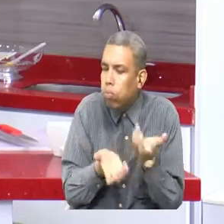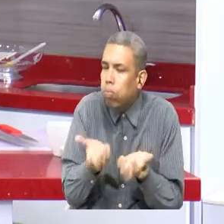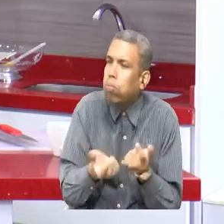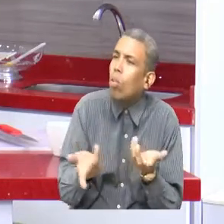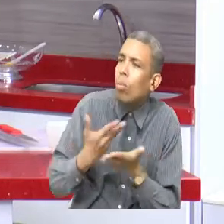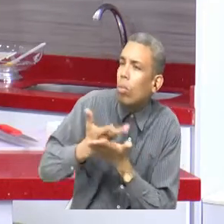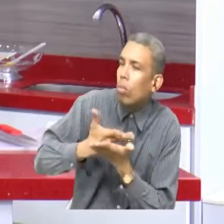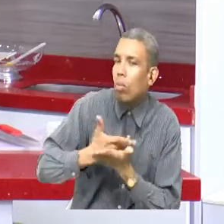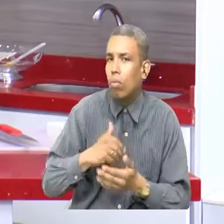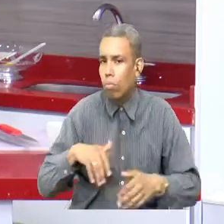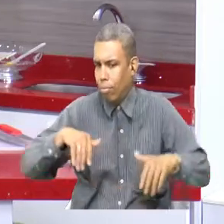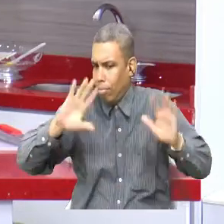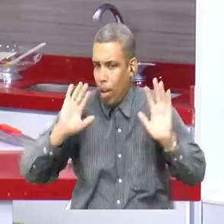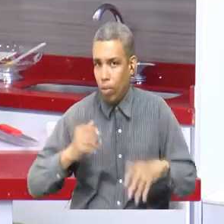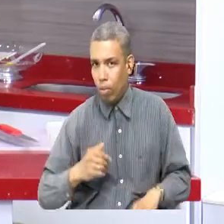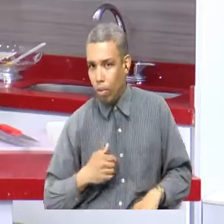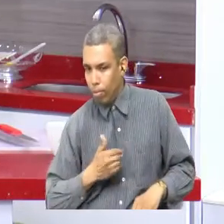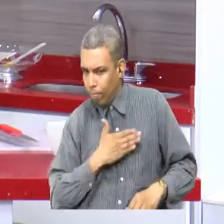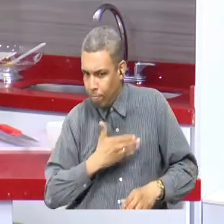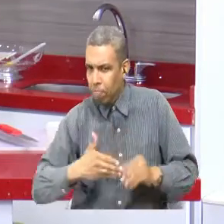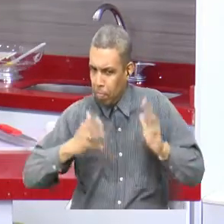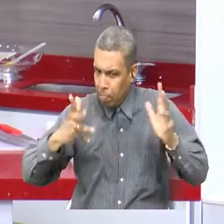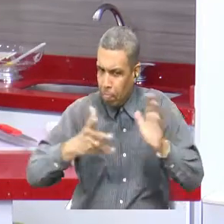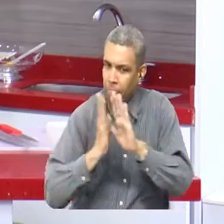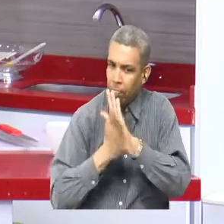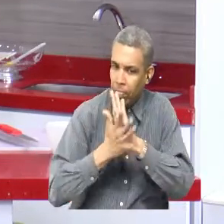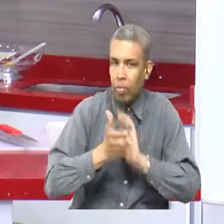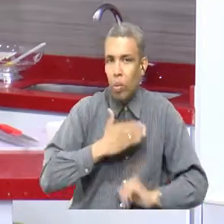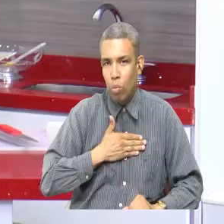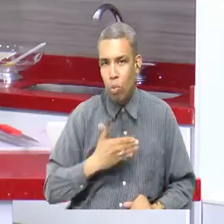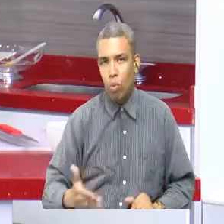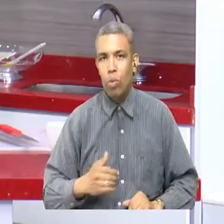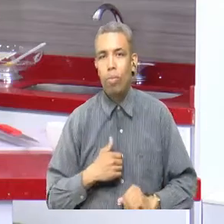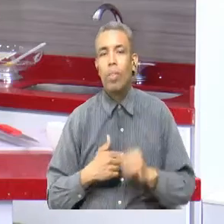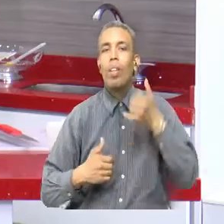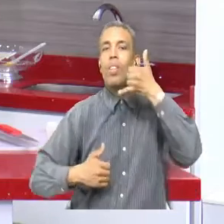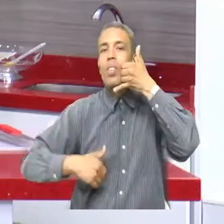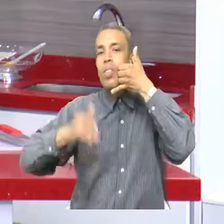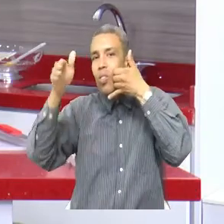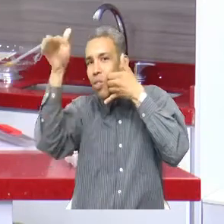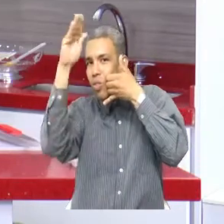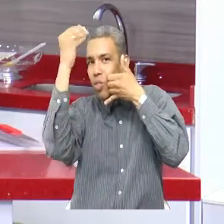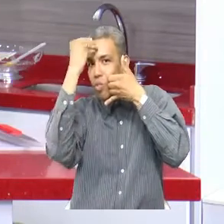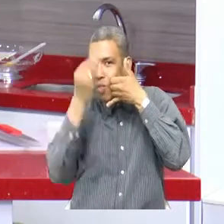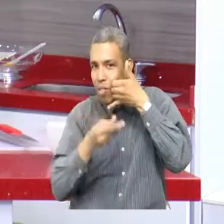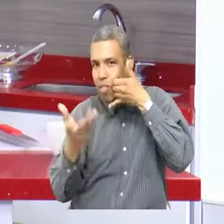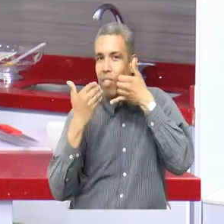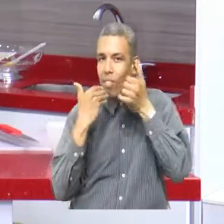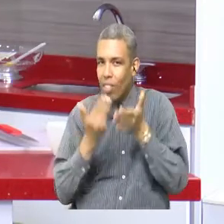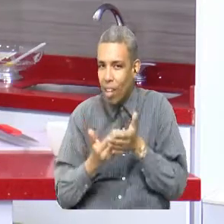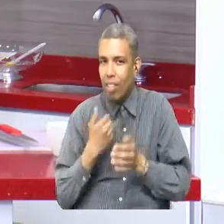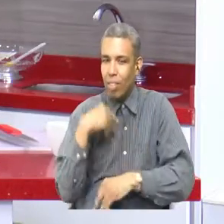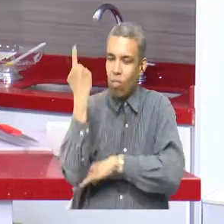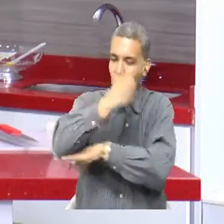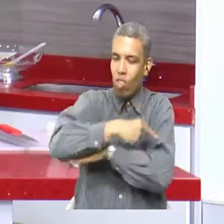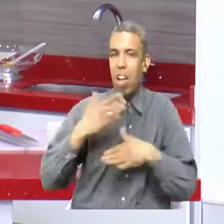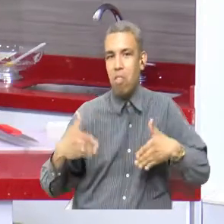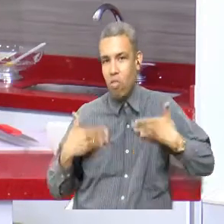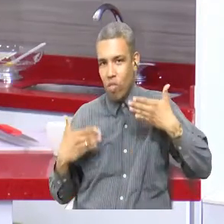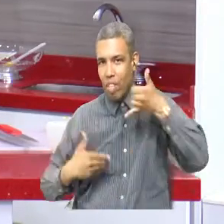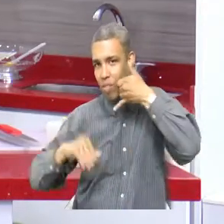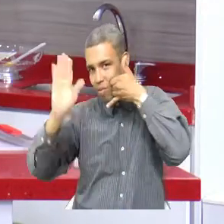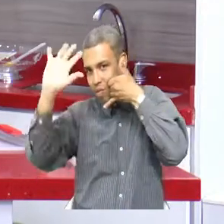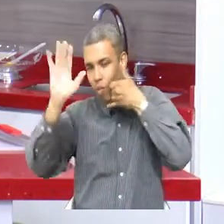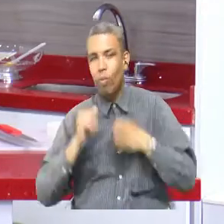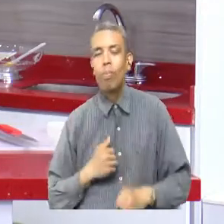ok, Michelle, que Dios me lo bendiga y que pase un feliz día. Amén. Dios te bendiga. Igualmente para ti, picos gigantes.